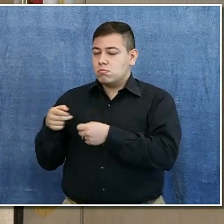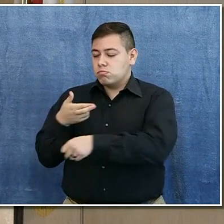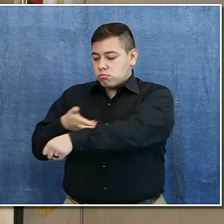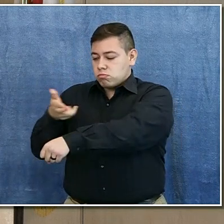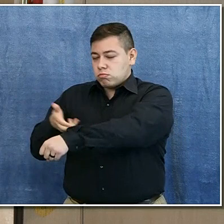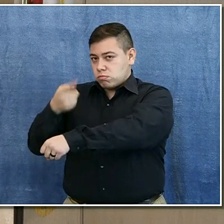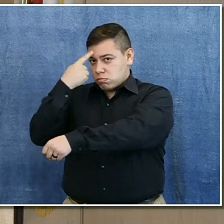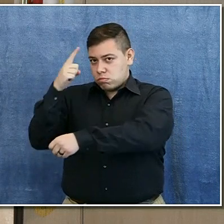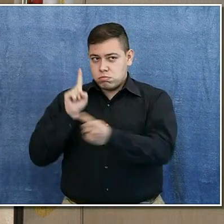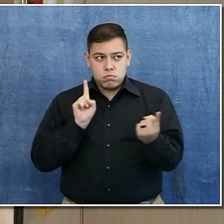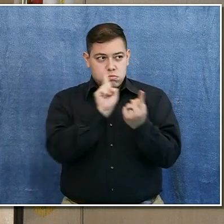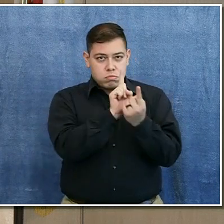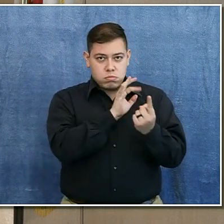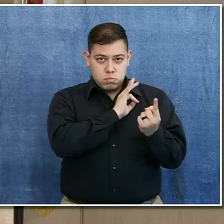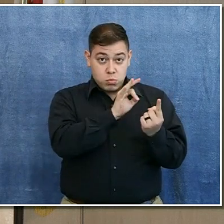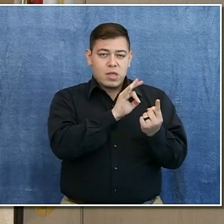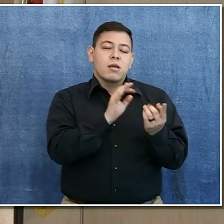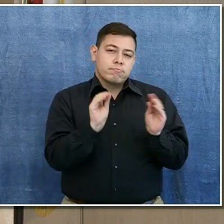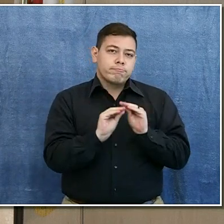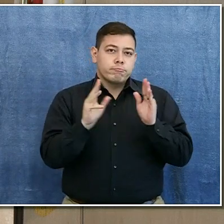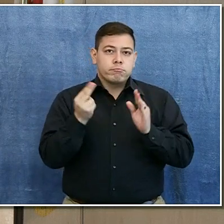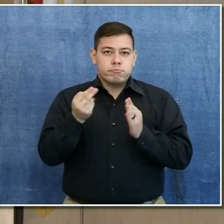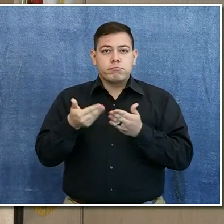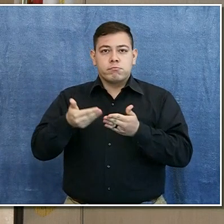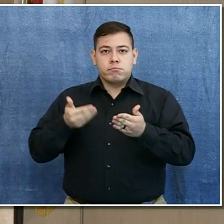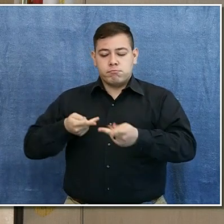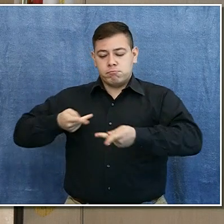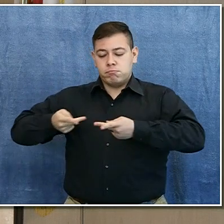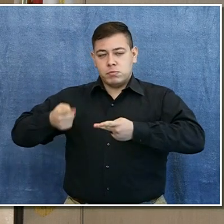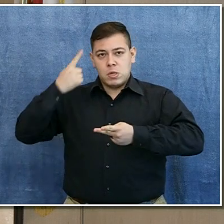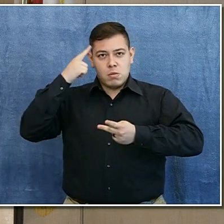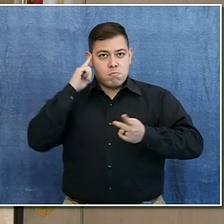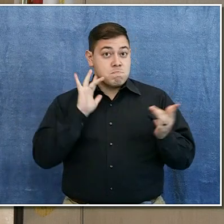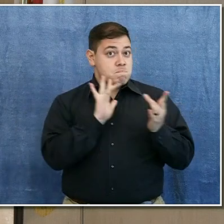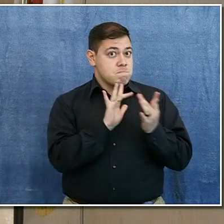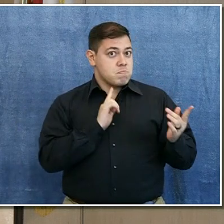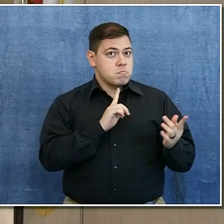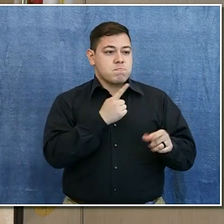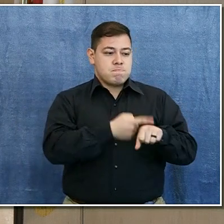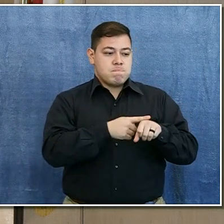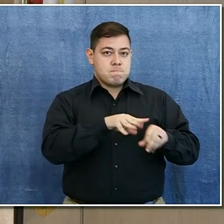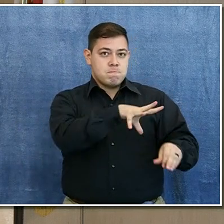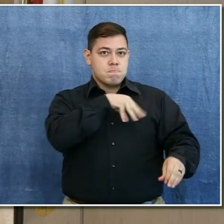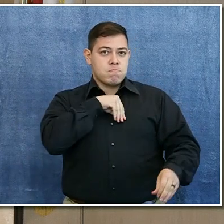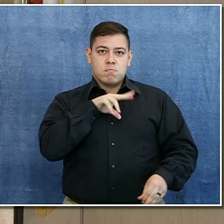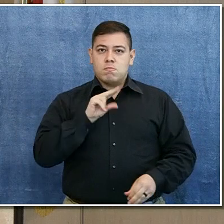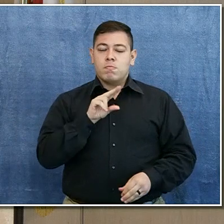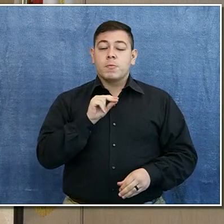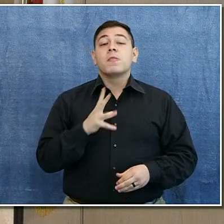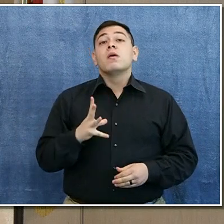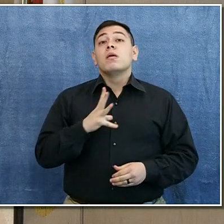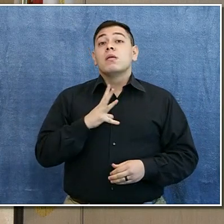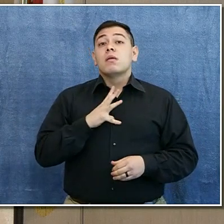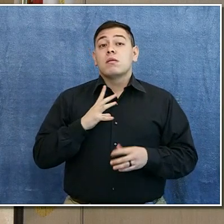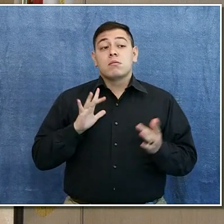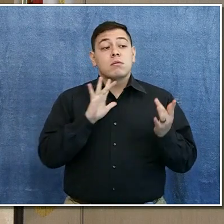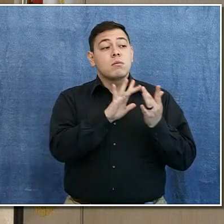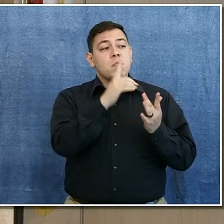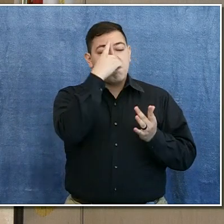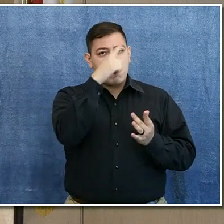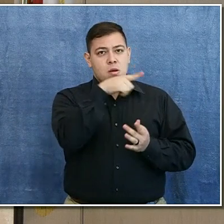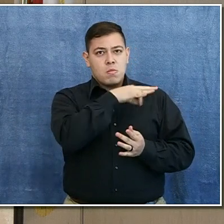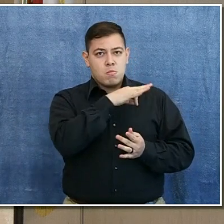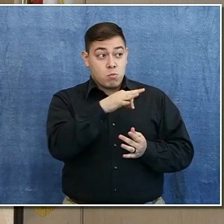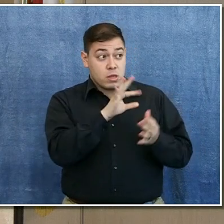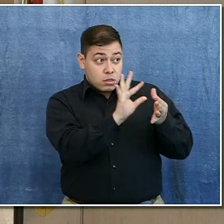persona, tomando todas las precauciones necesarias. Este contacto continuo se hace con el fin de mantener al individuo